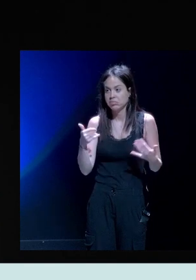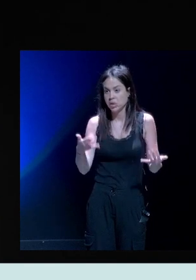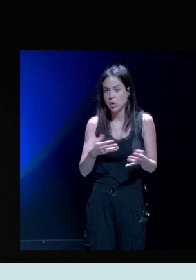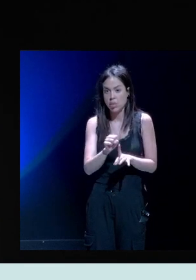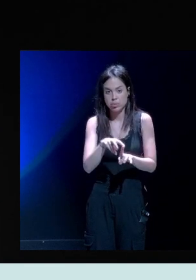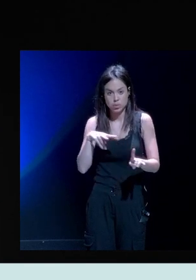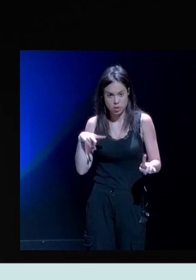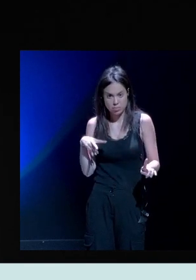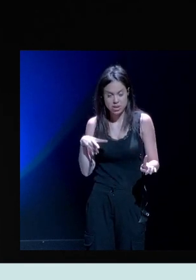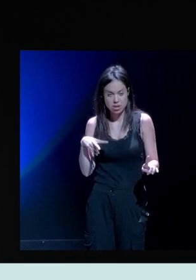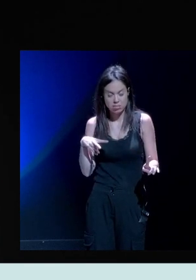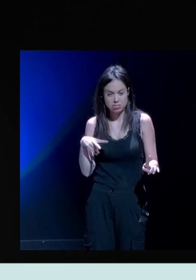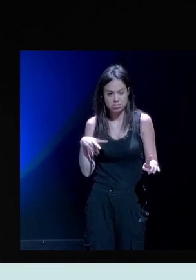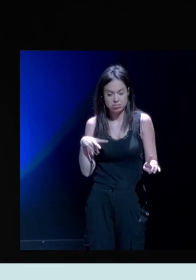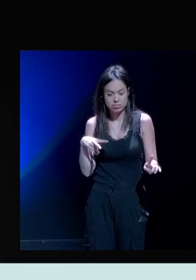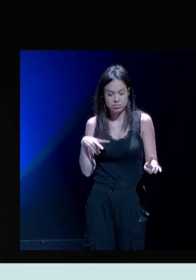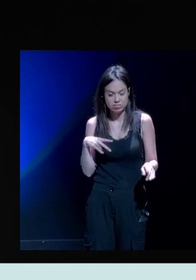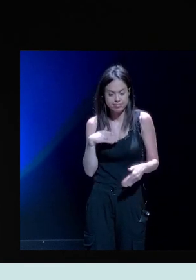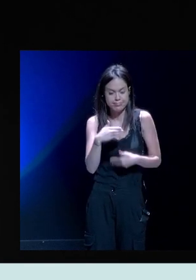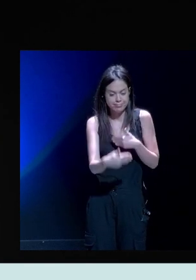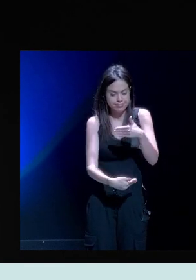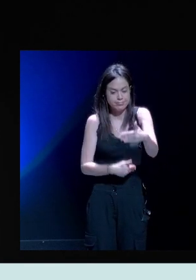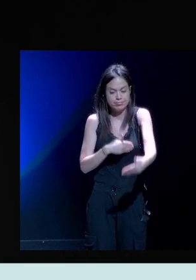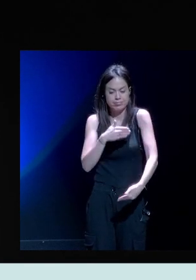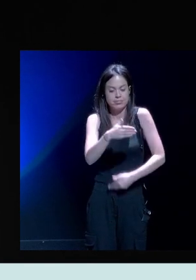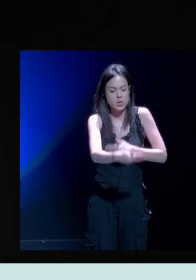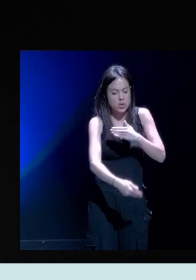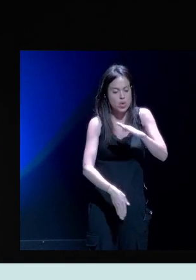vista hay una continuación.